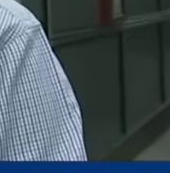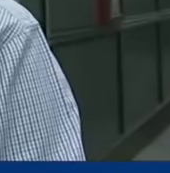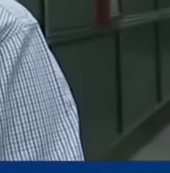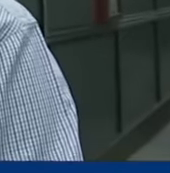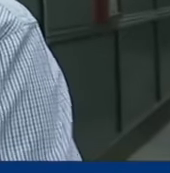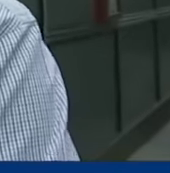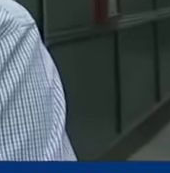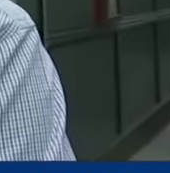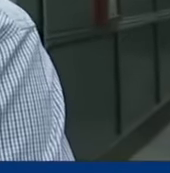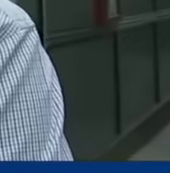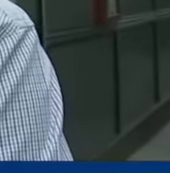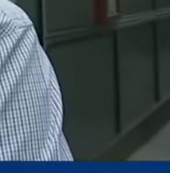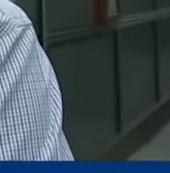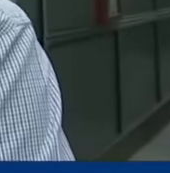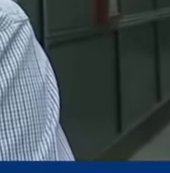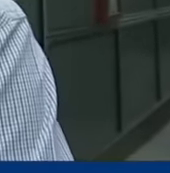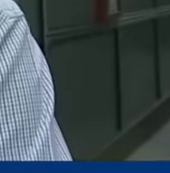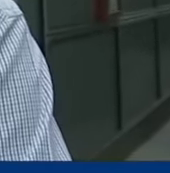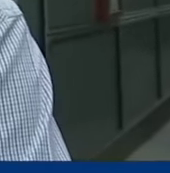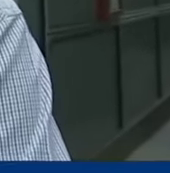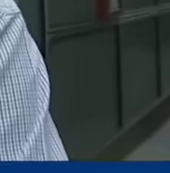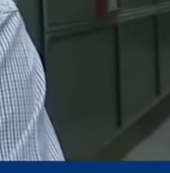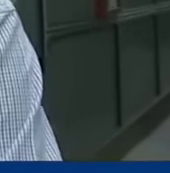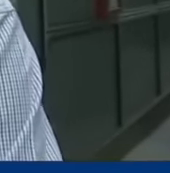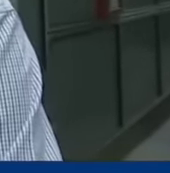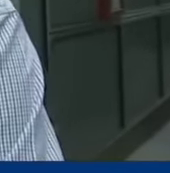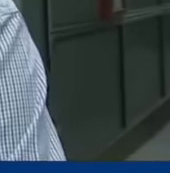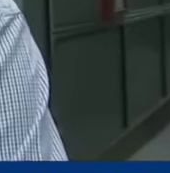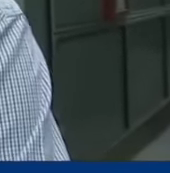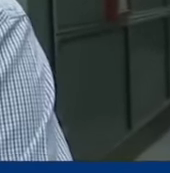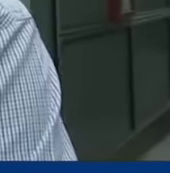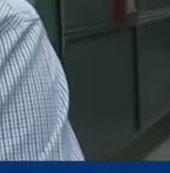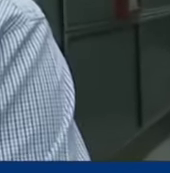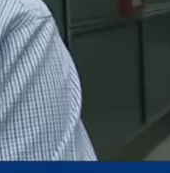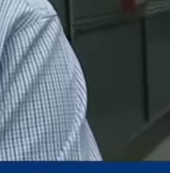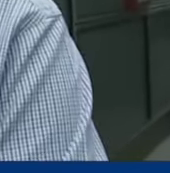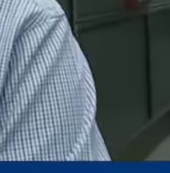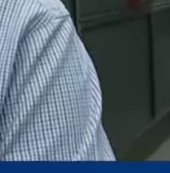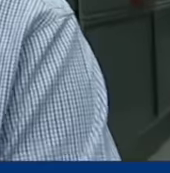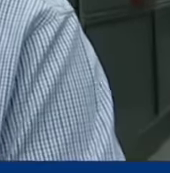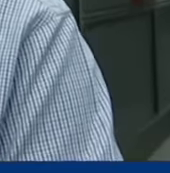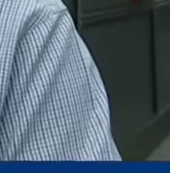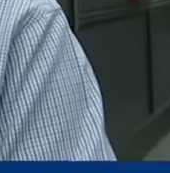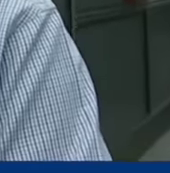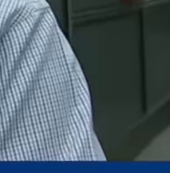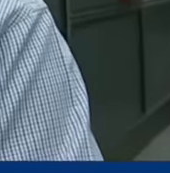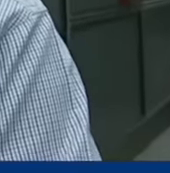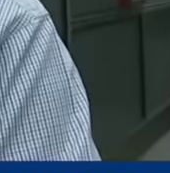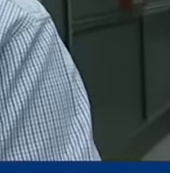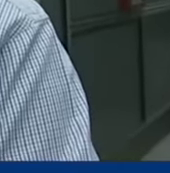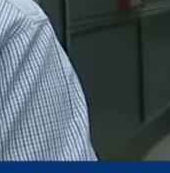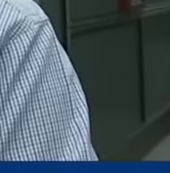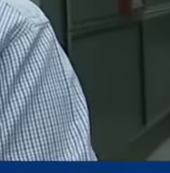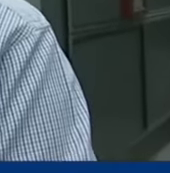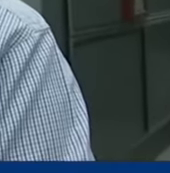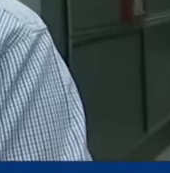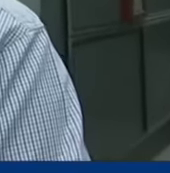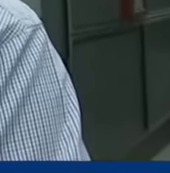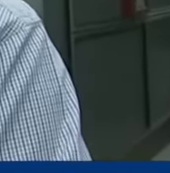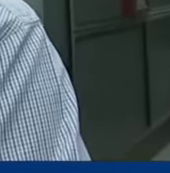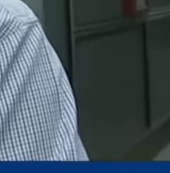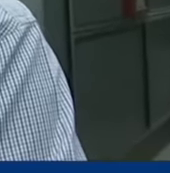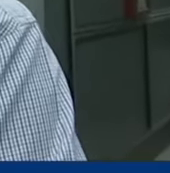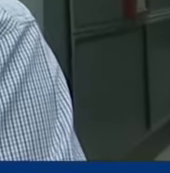con mucha dedicación las relaciones. Creo que van bien las relaciones con el presidente